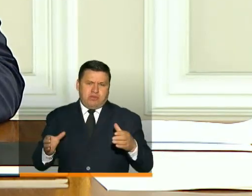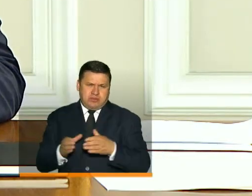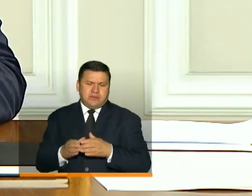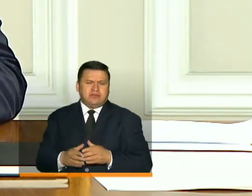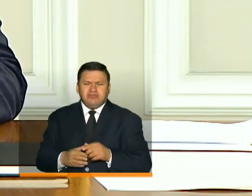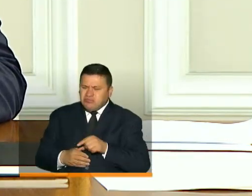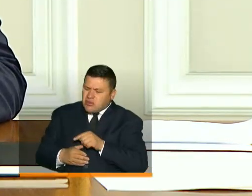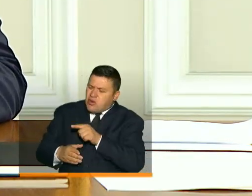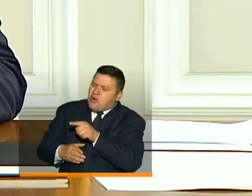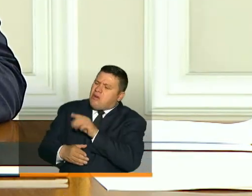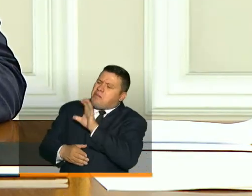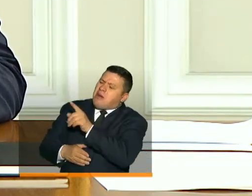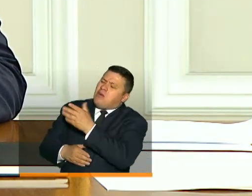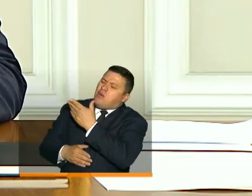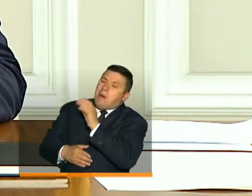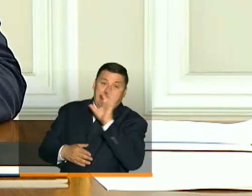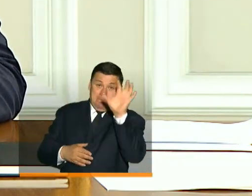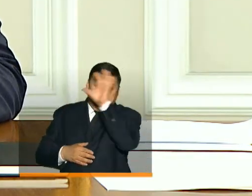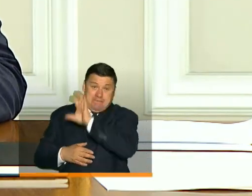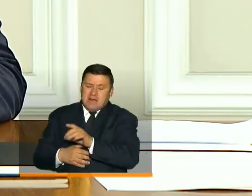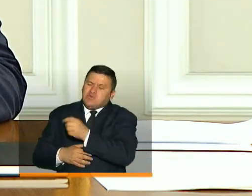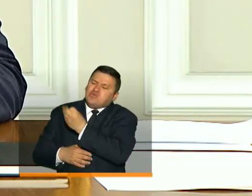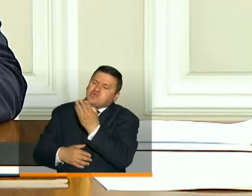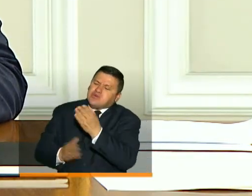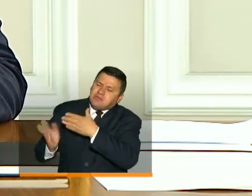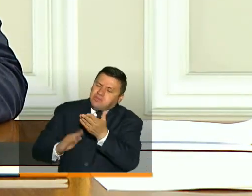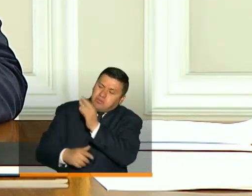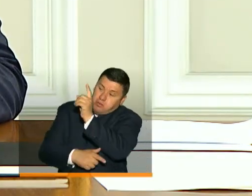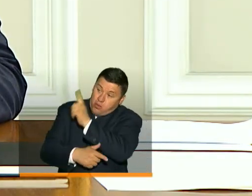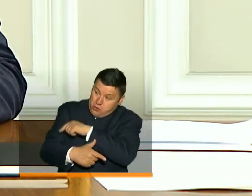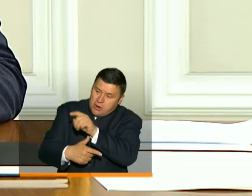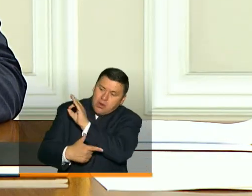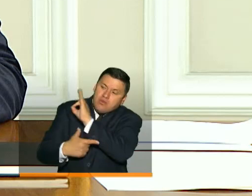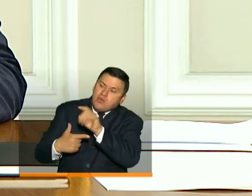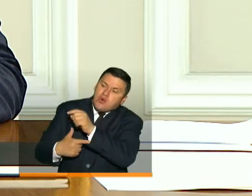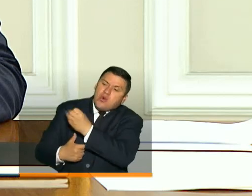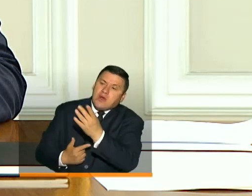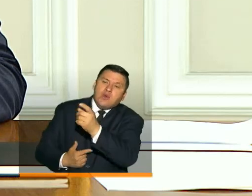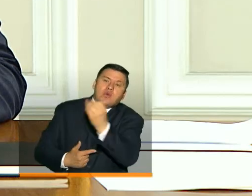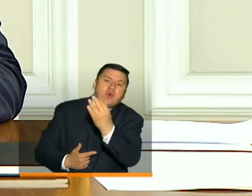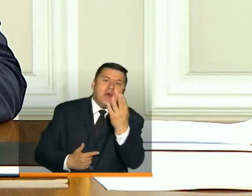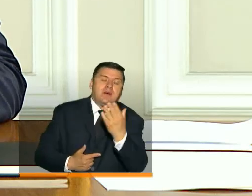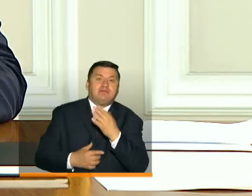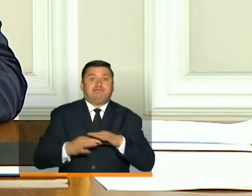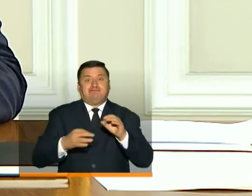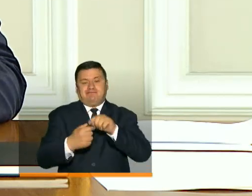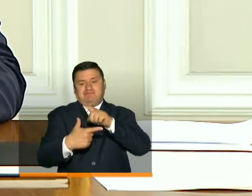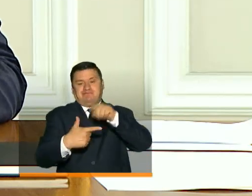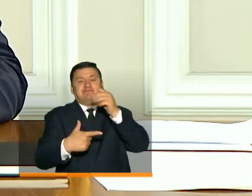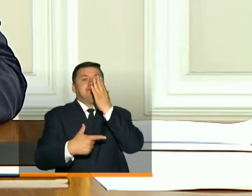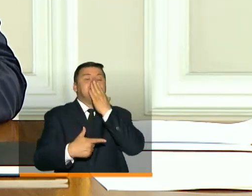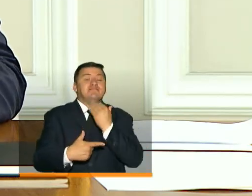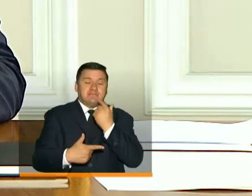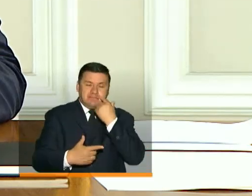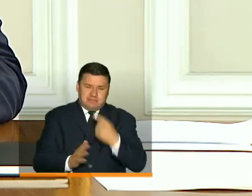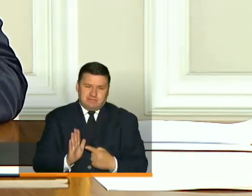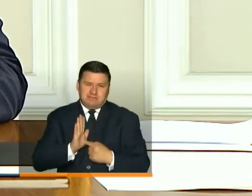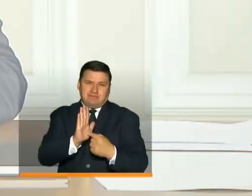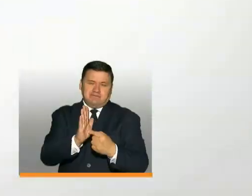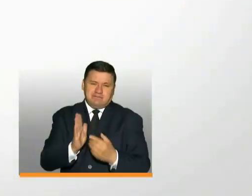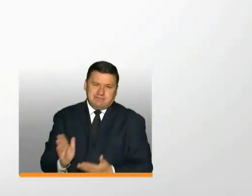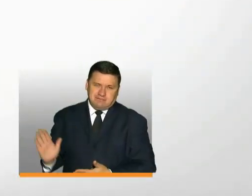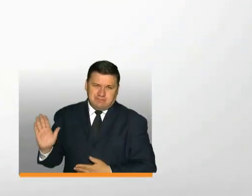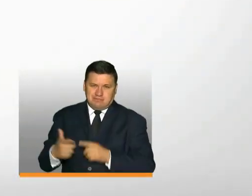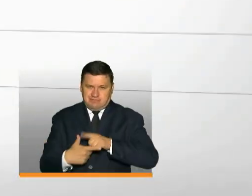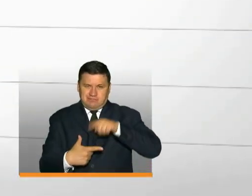qué porcentaje tenemos de muertos con relación a nuestra población, y el mejor indicador es muertes por millón. A continuación, me gustaría